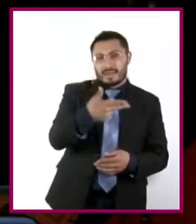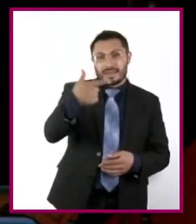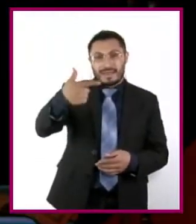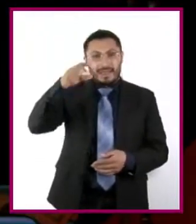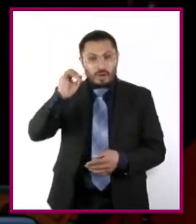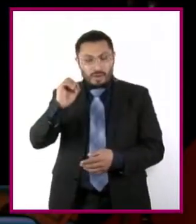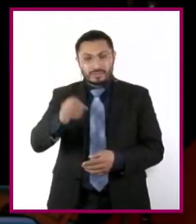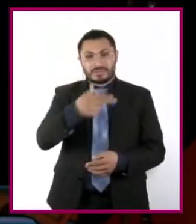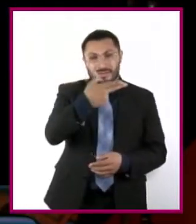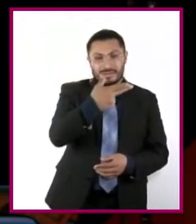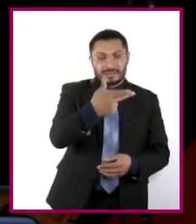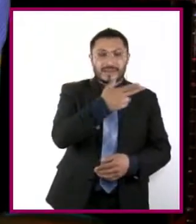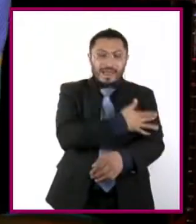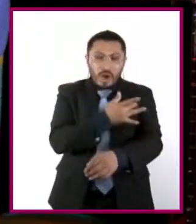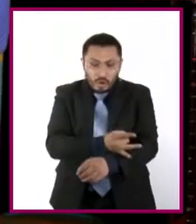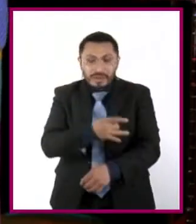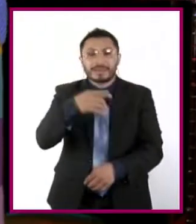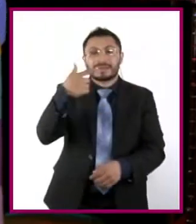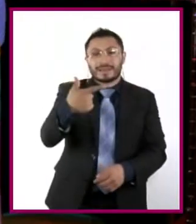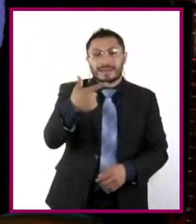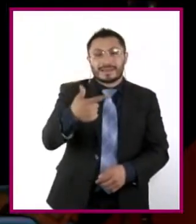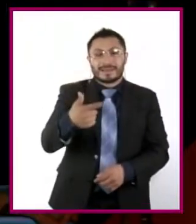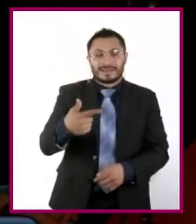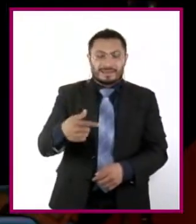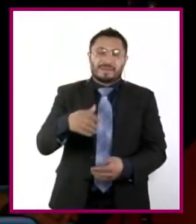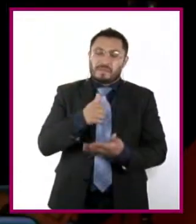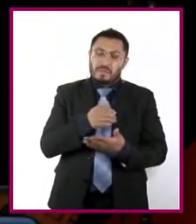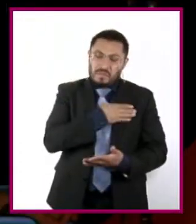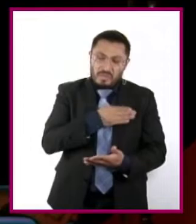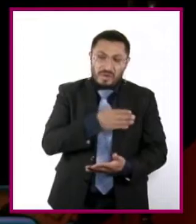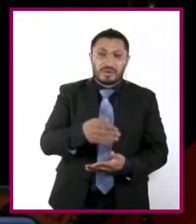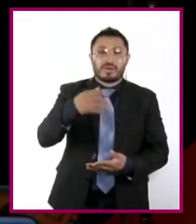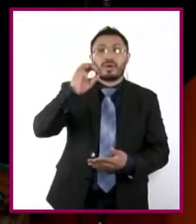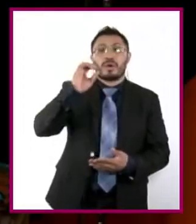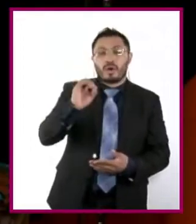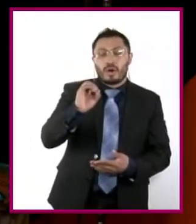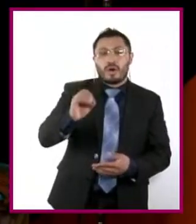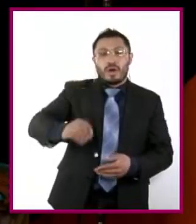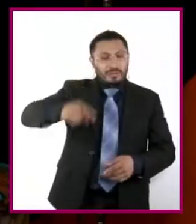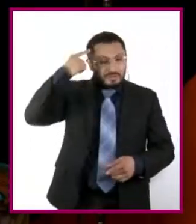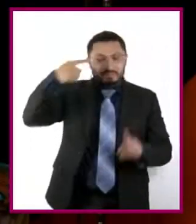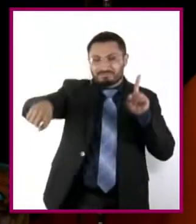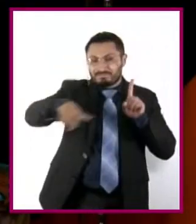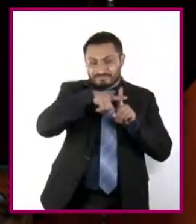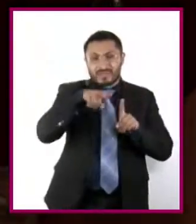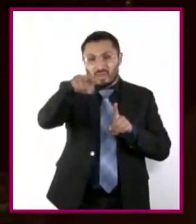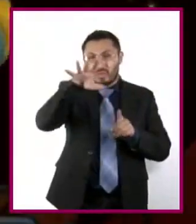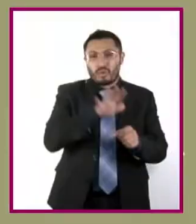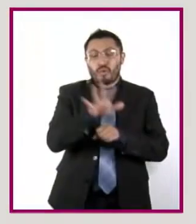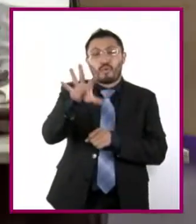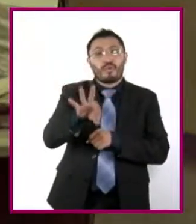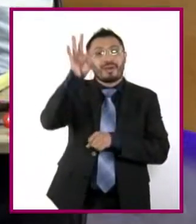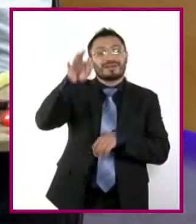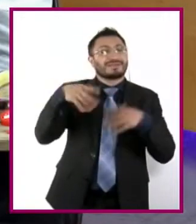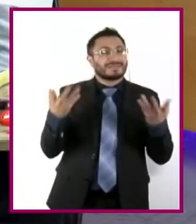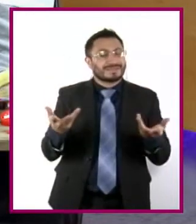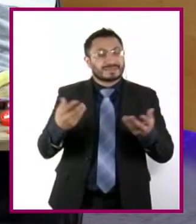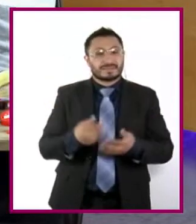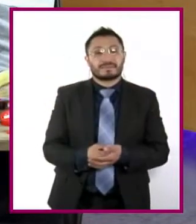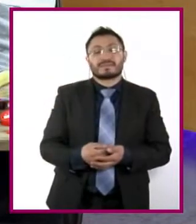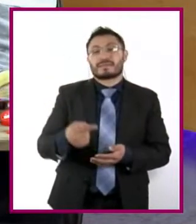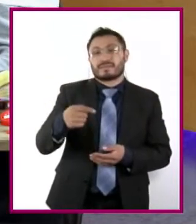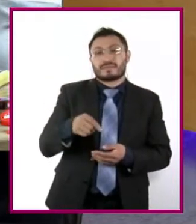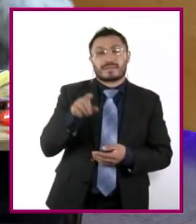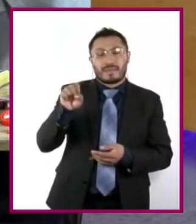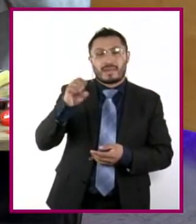y la O. H de honesto, G de generoso y O de optimista. ¿Ustedes qué escogieron? Sofía